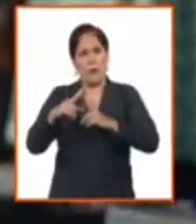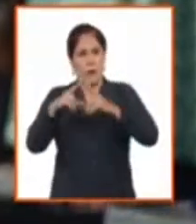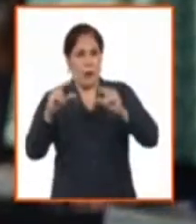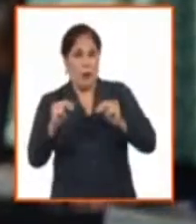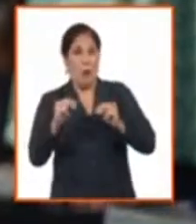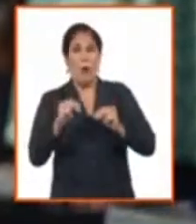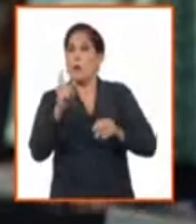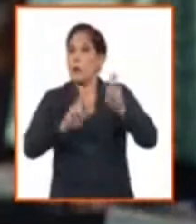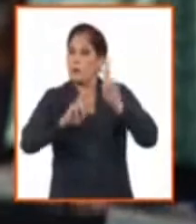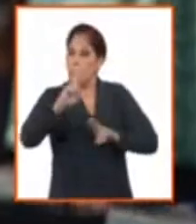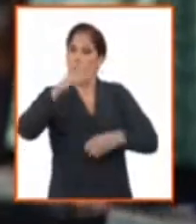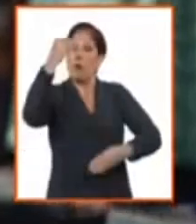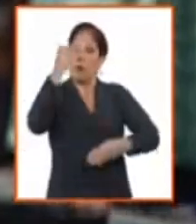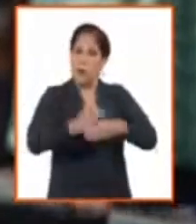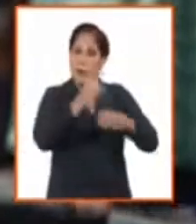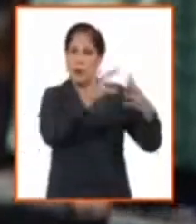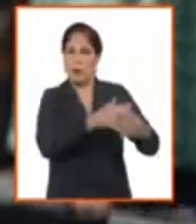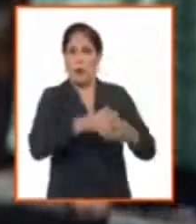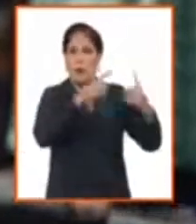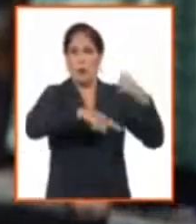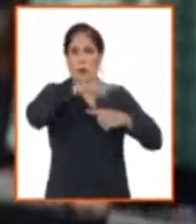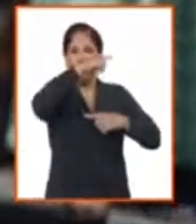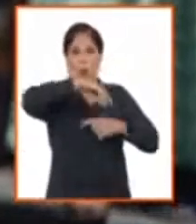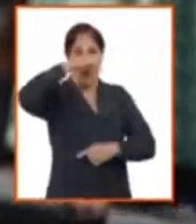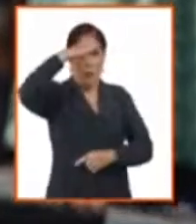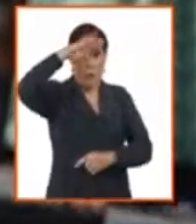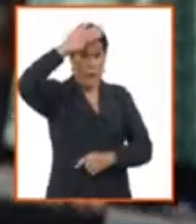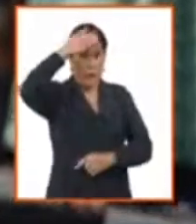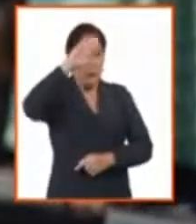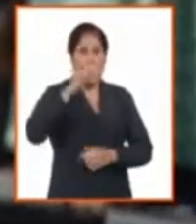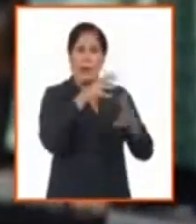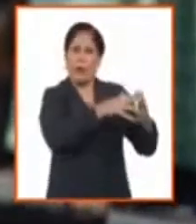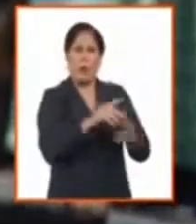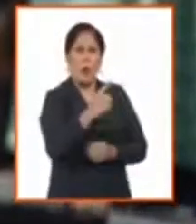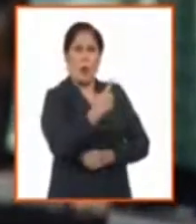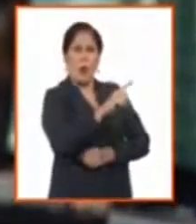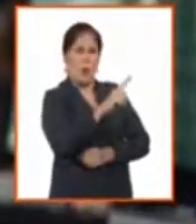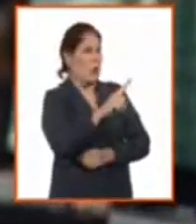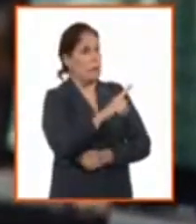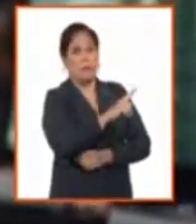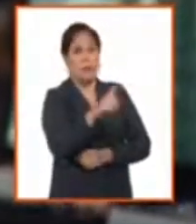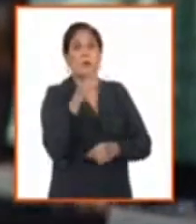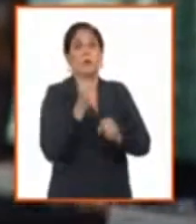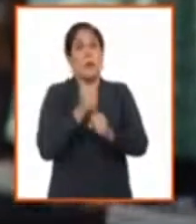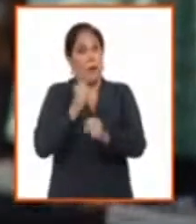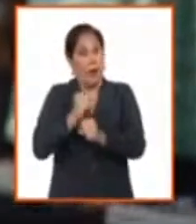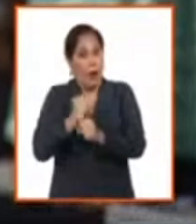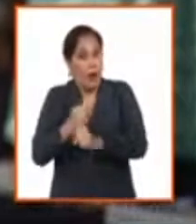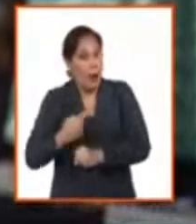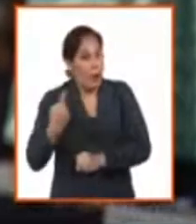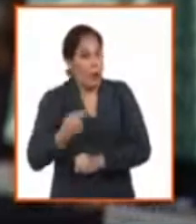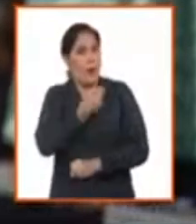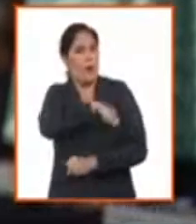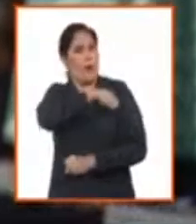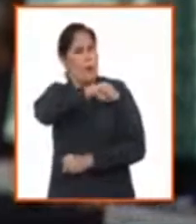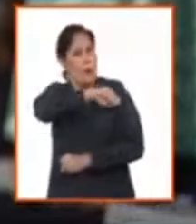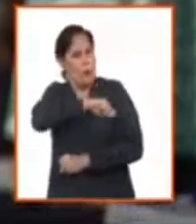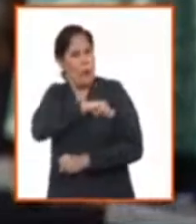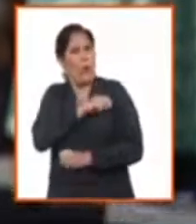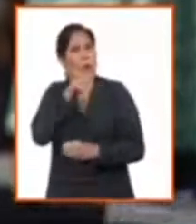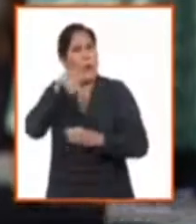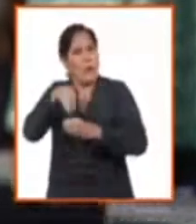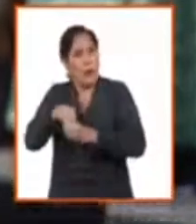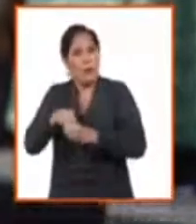call norteamericano es el enemigo la norteamérica de los trabajadores de los pueblos originarios y los